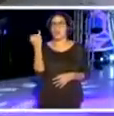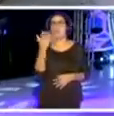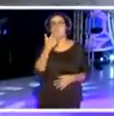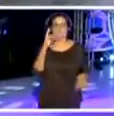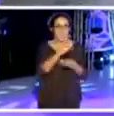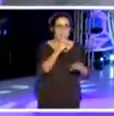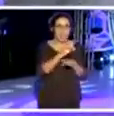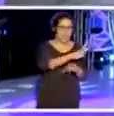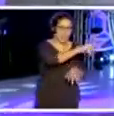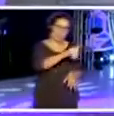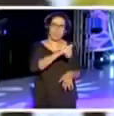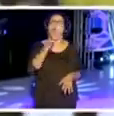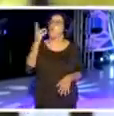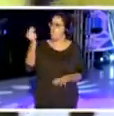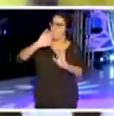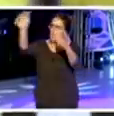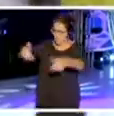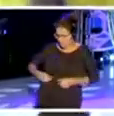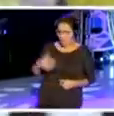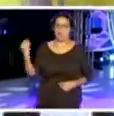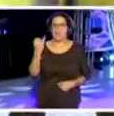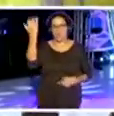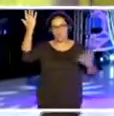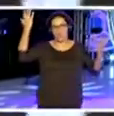la pasta.